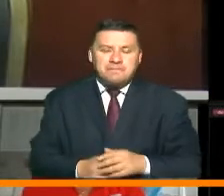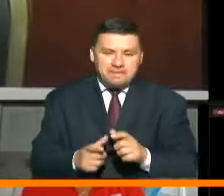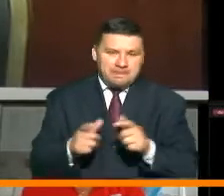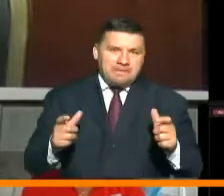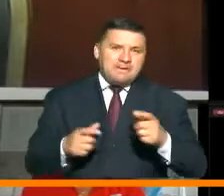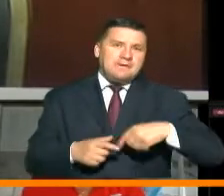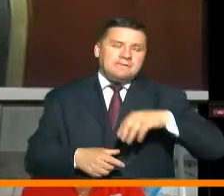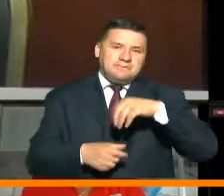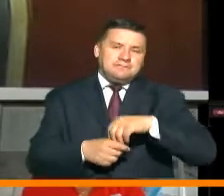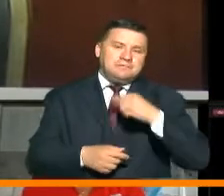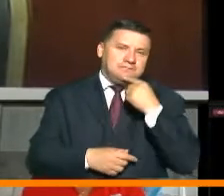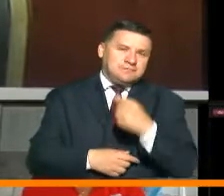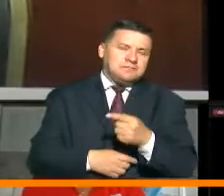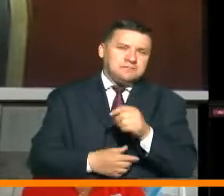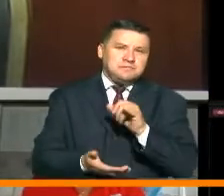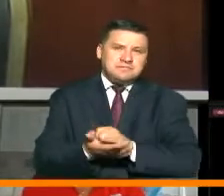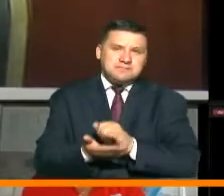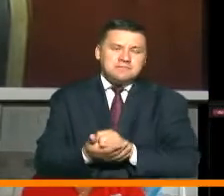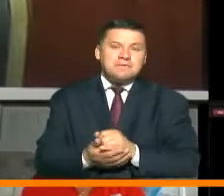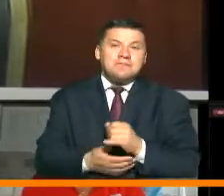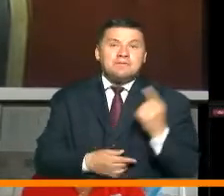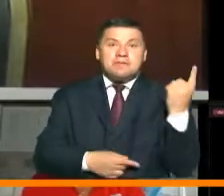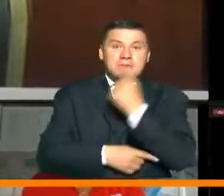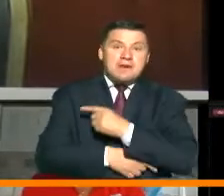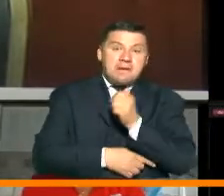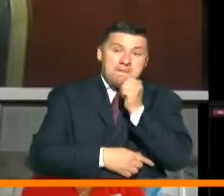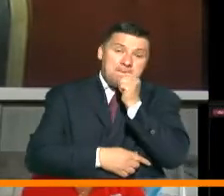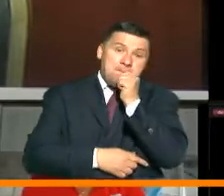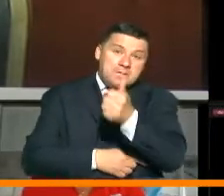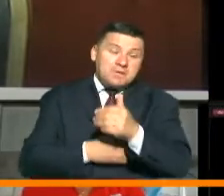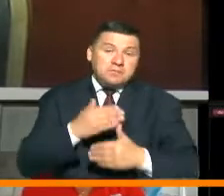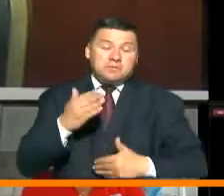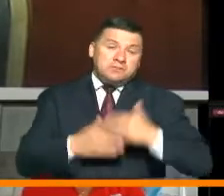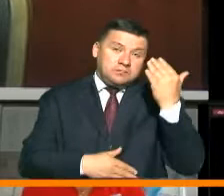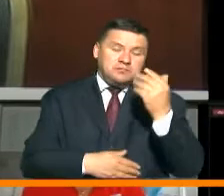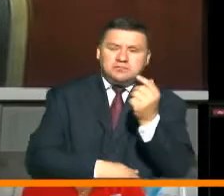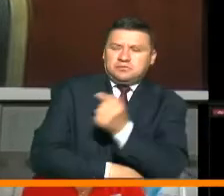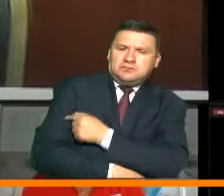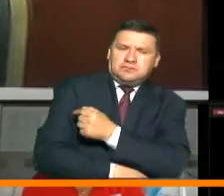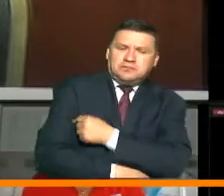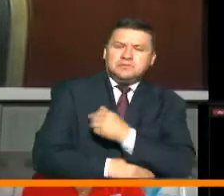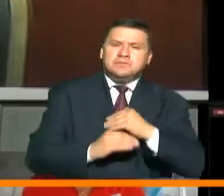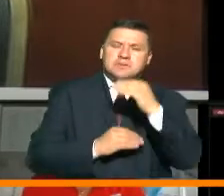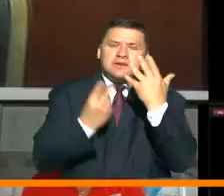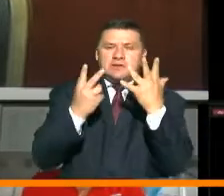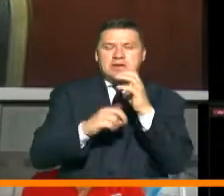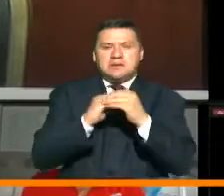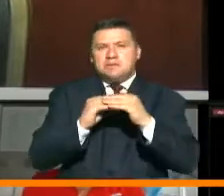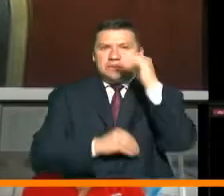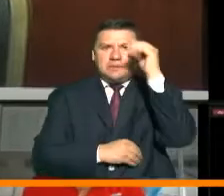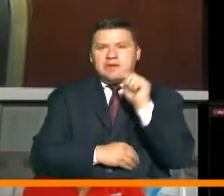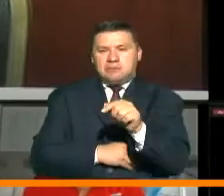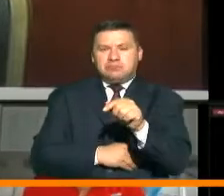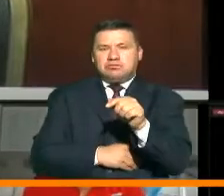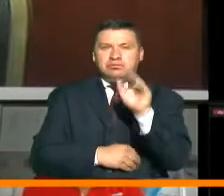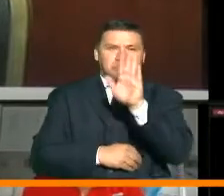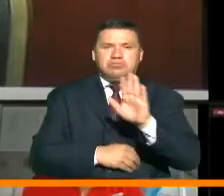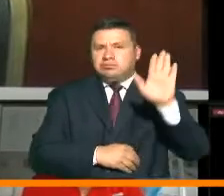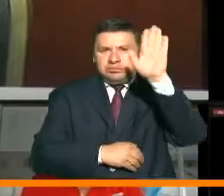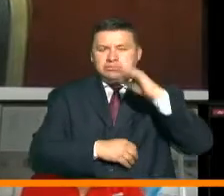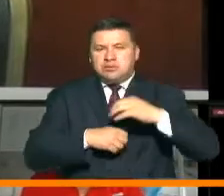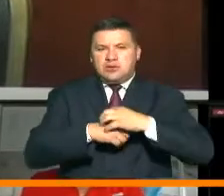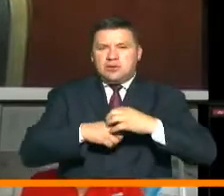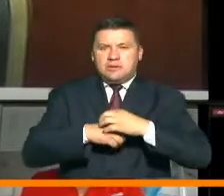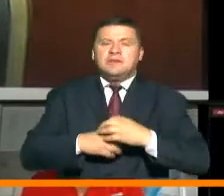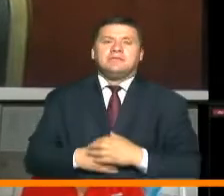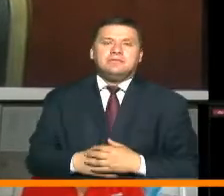que tenemos asimismo desde el día de mañana comenzaremos la vacunación de los mayores de 70 años acá en el departamento del